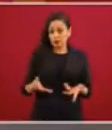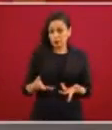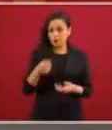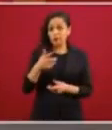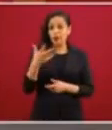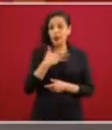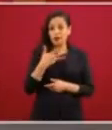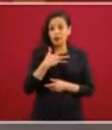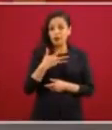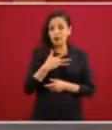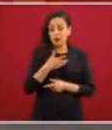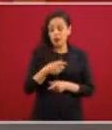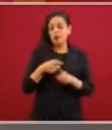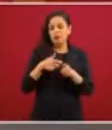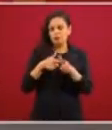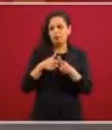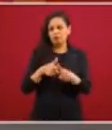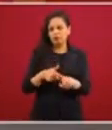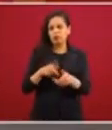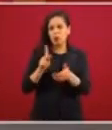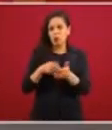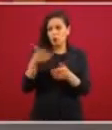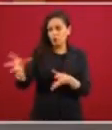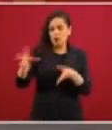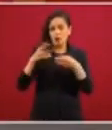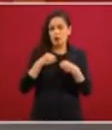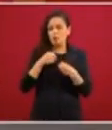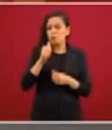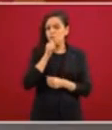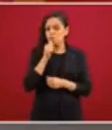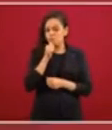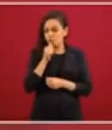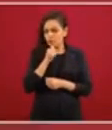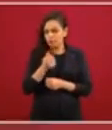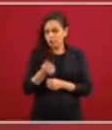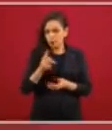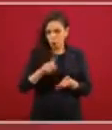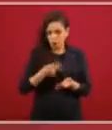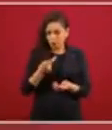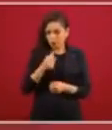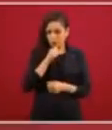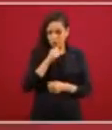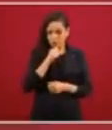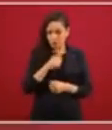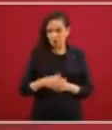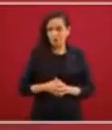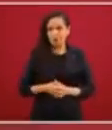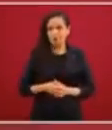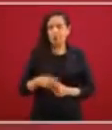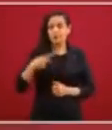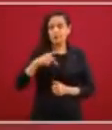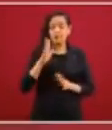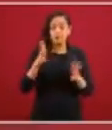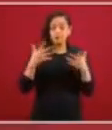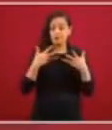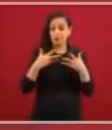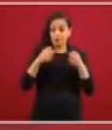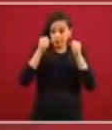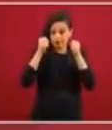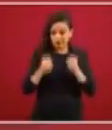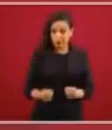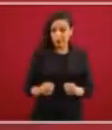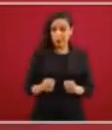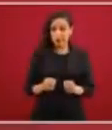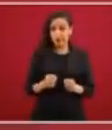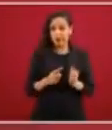inmunidad permanente. También hemos comentado que en el mundo entero todavía no existe suficiente evidencia